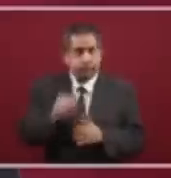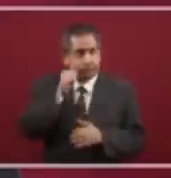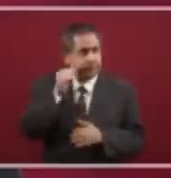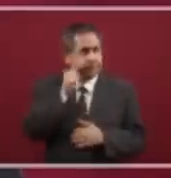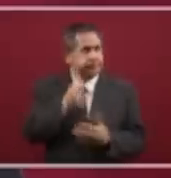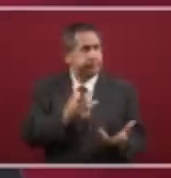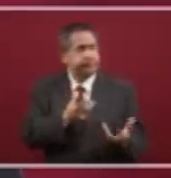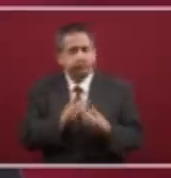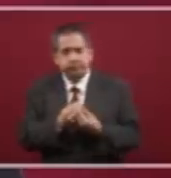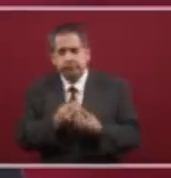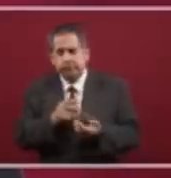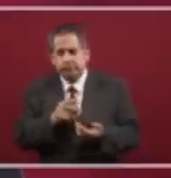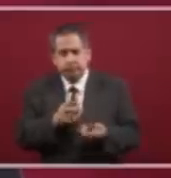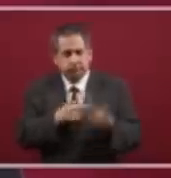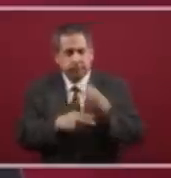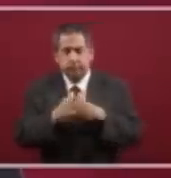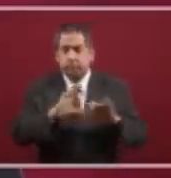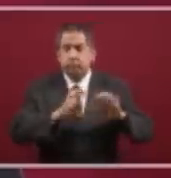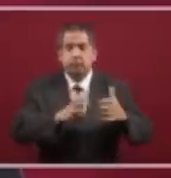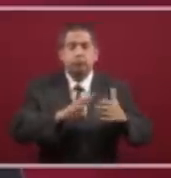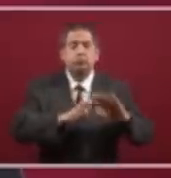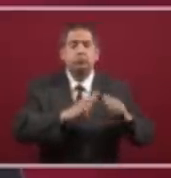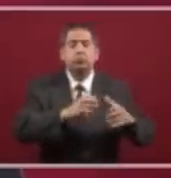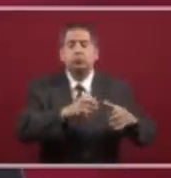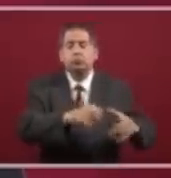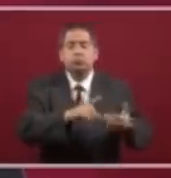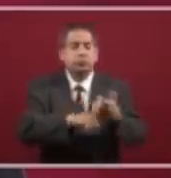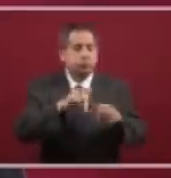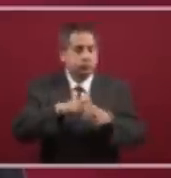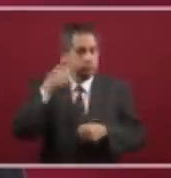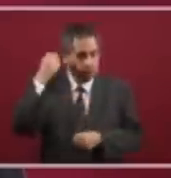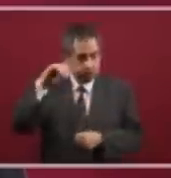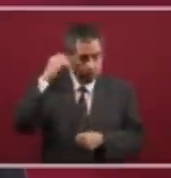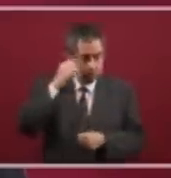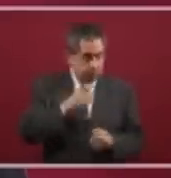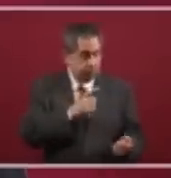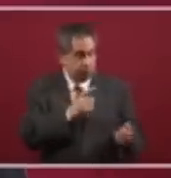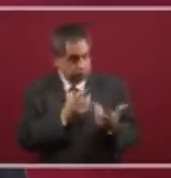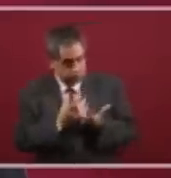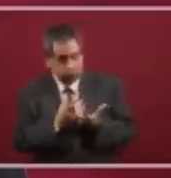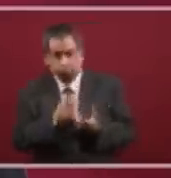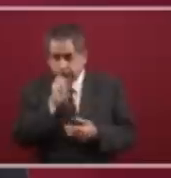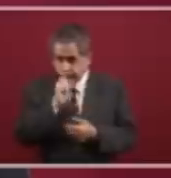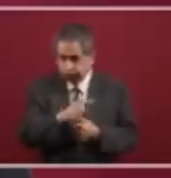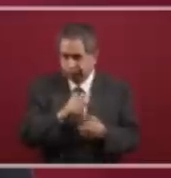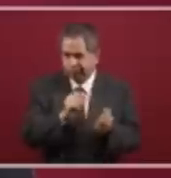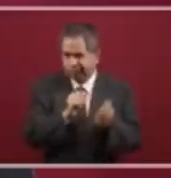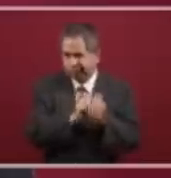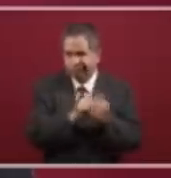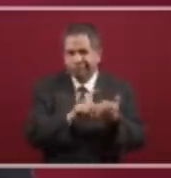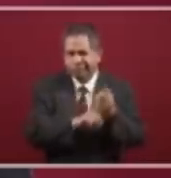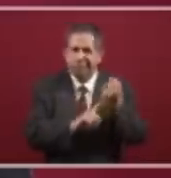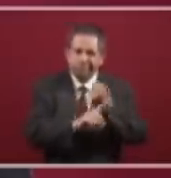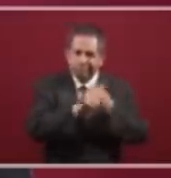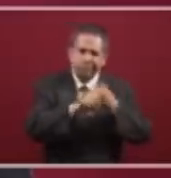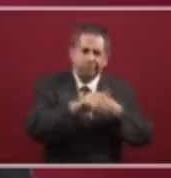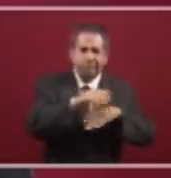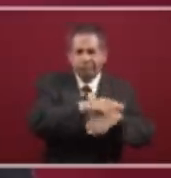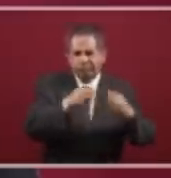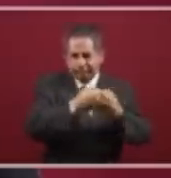de una comunidad de oaxaca también por conflictos de límites